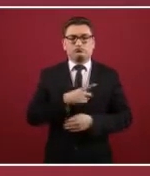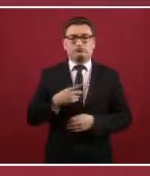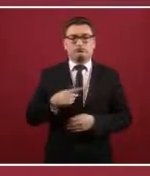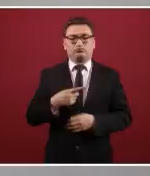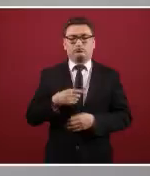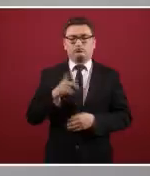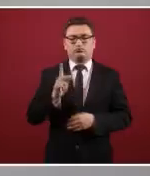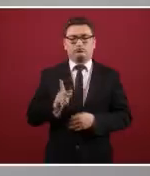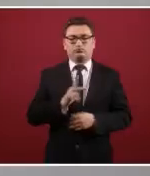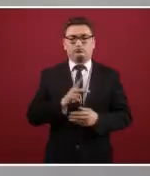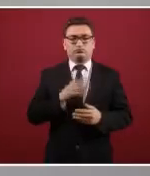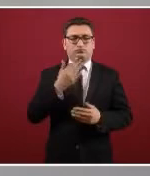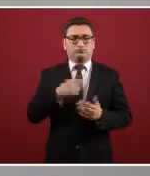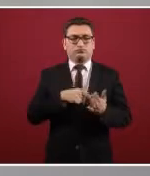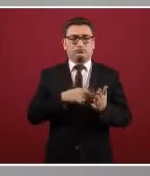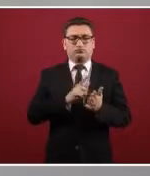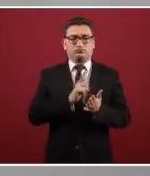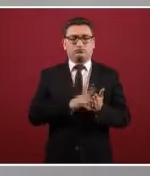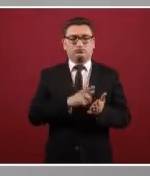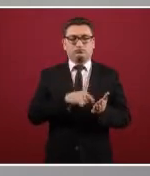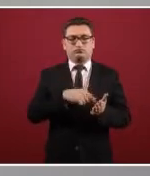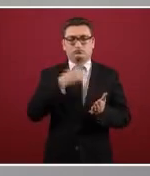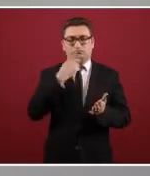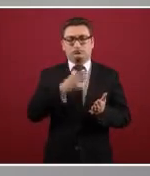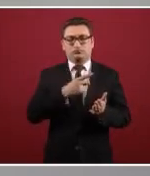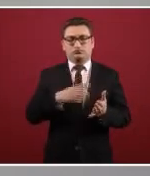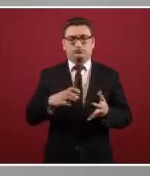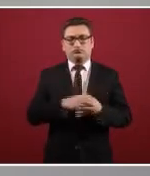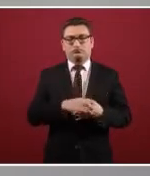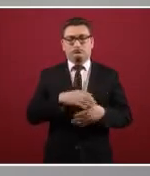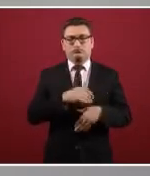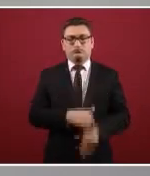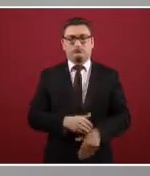como lo establece la ley.